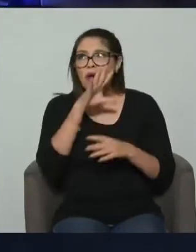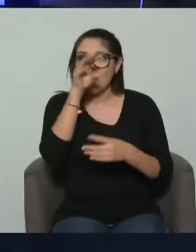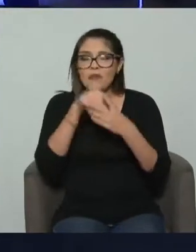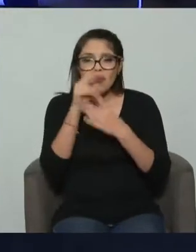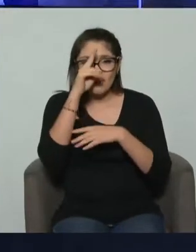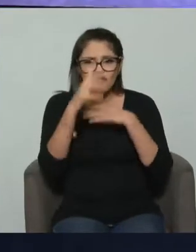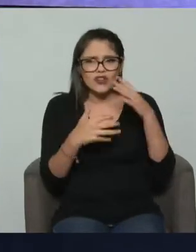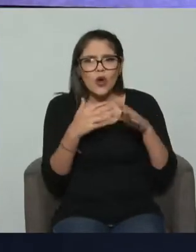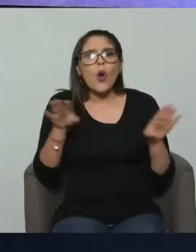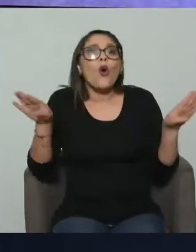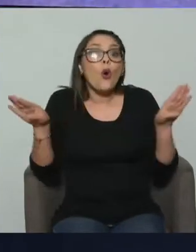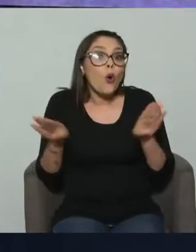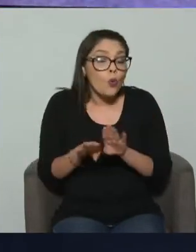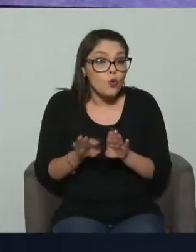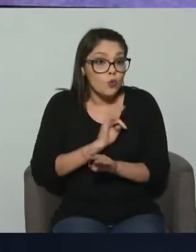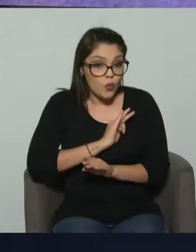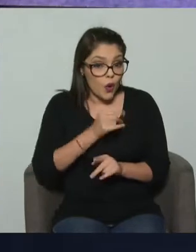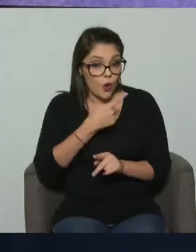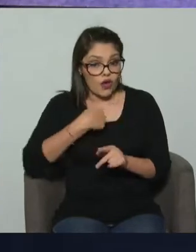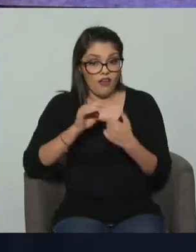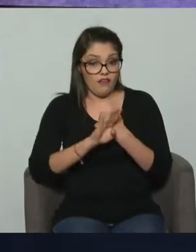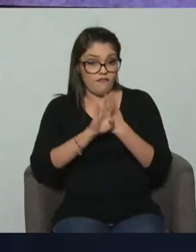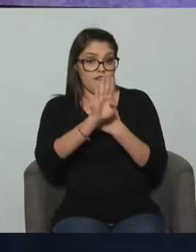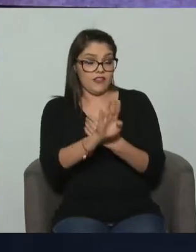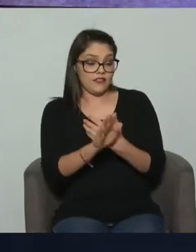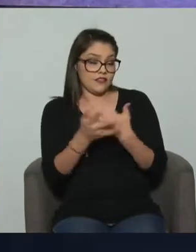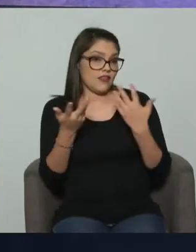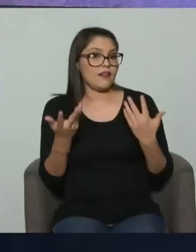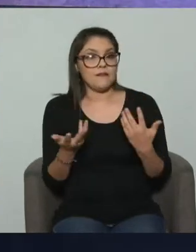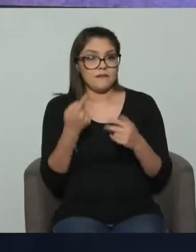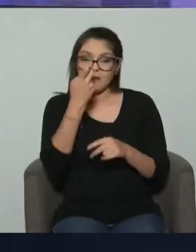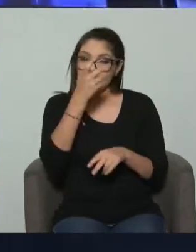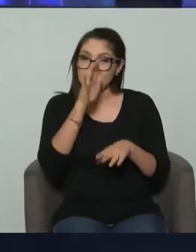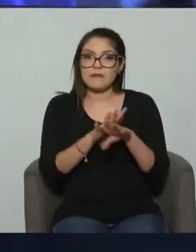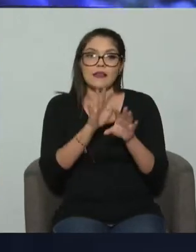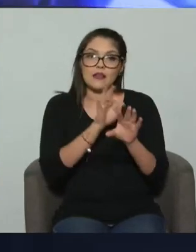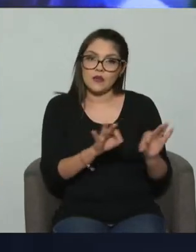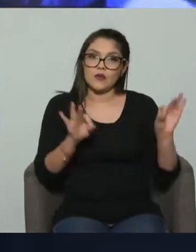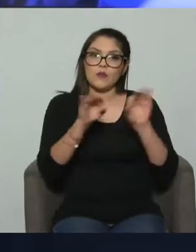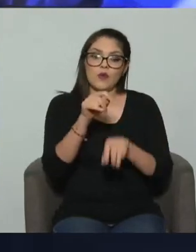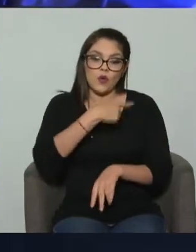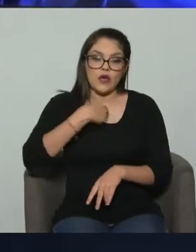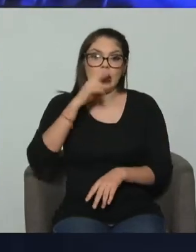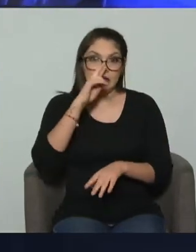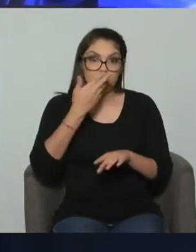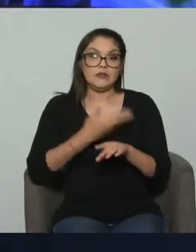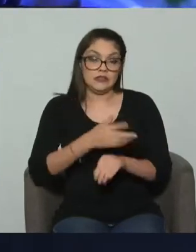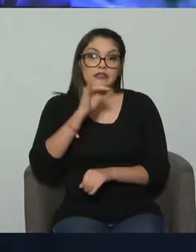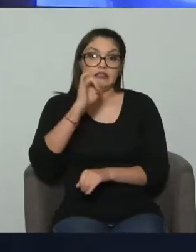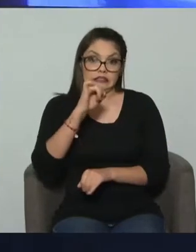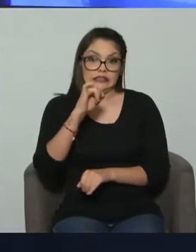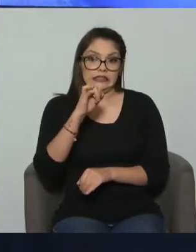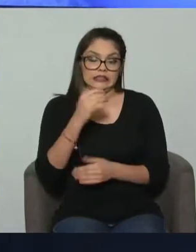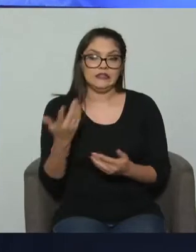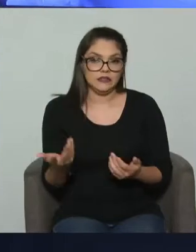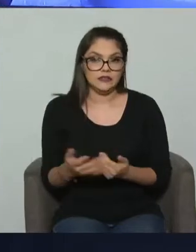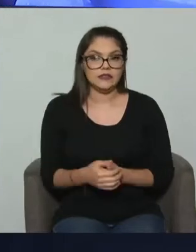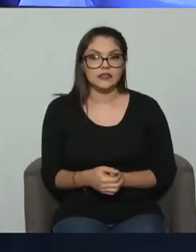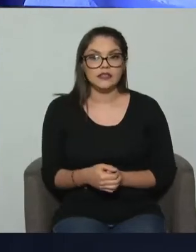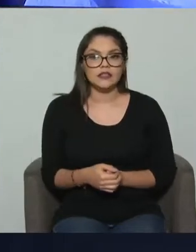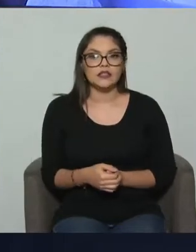politizar los casos. Yo creo que podemos opinar y las opiniones son respetables, aceptables, pero